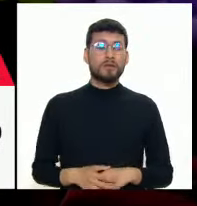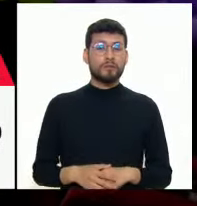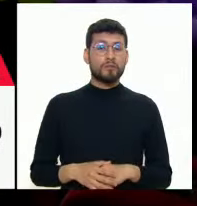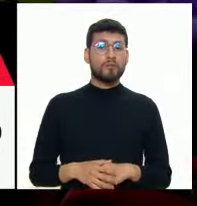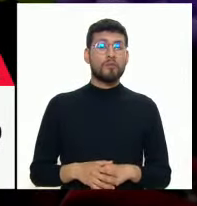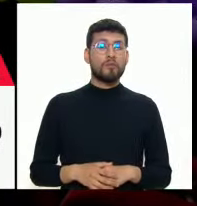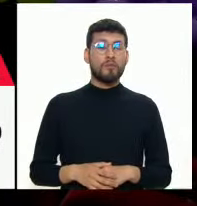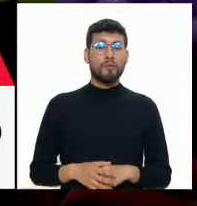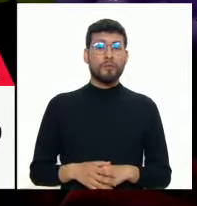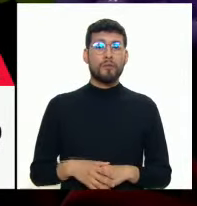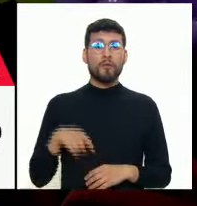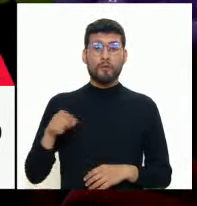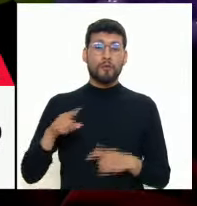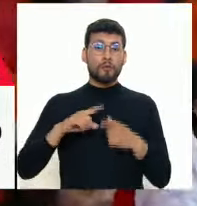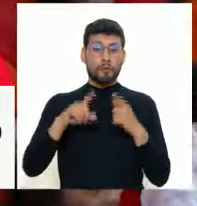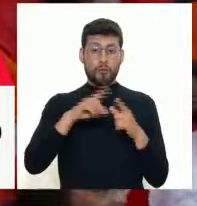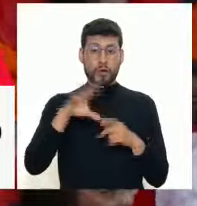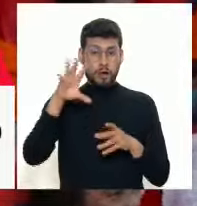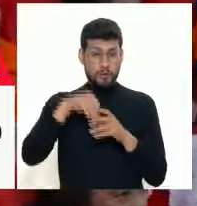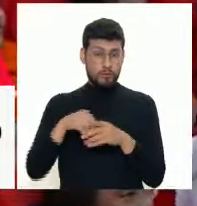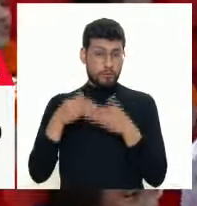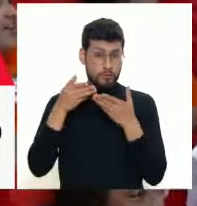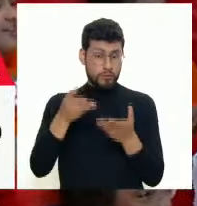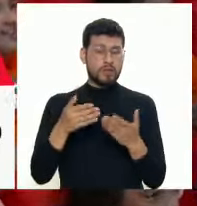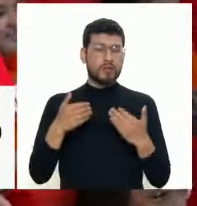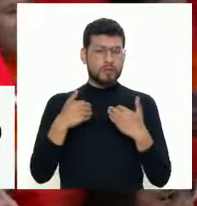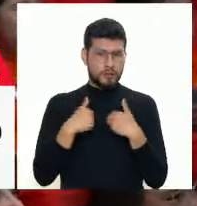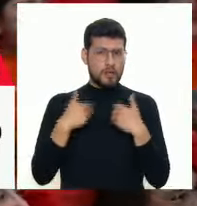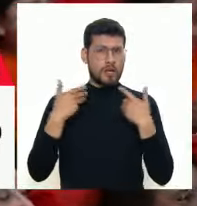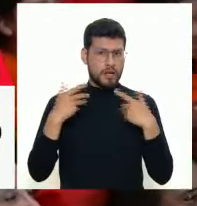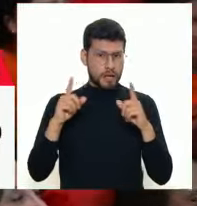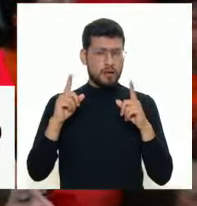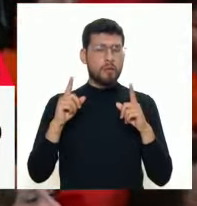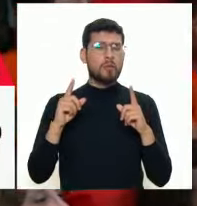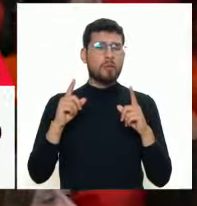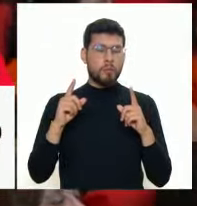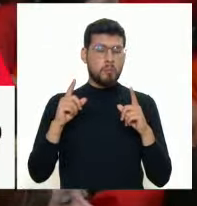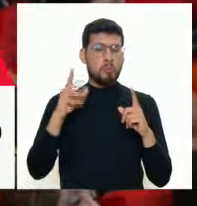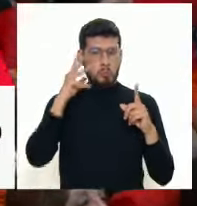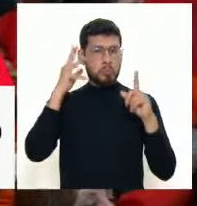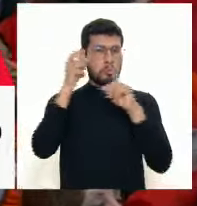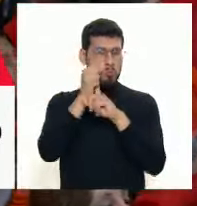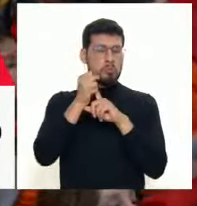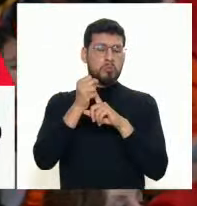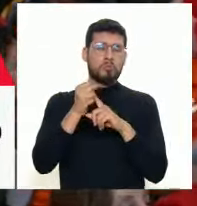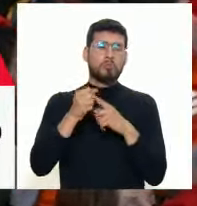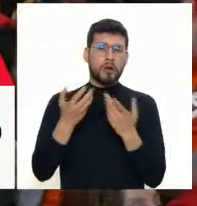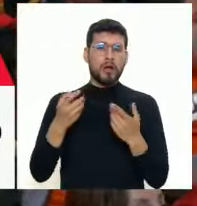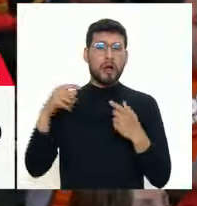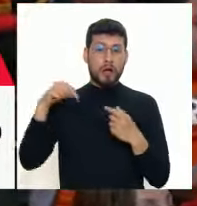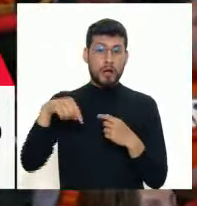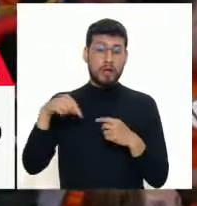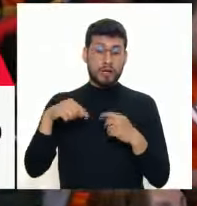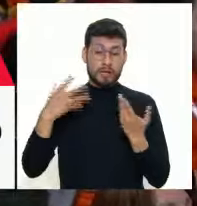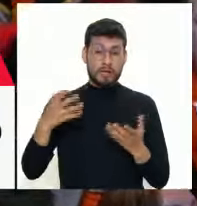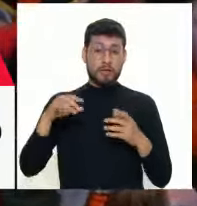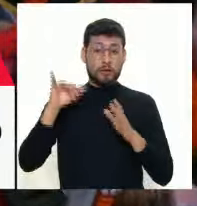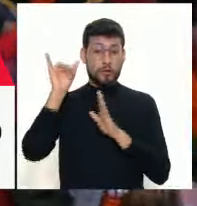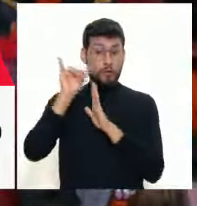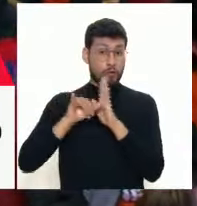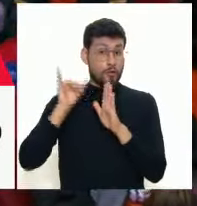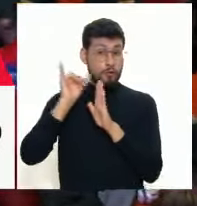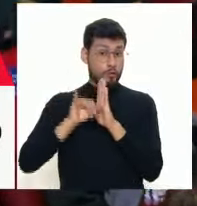través de sus contenidos, ha logrado conseguir solamente en el canal de